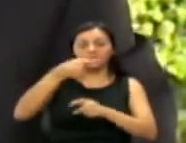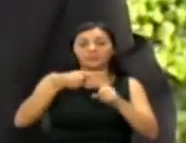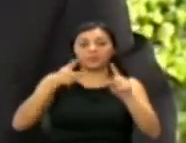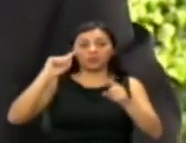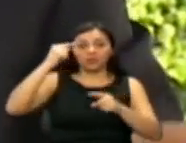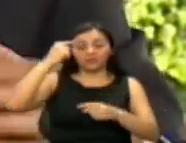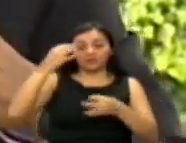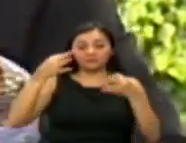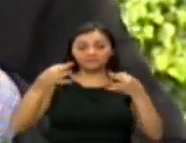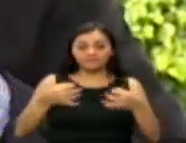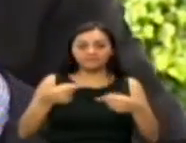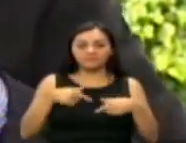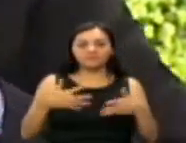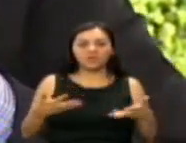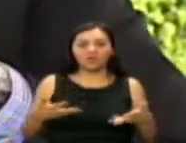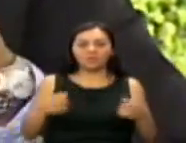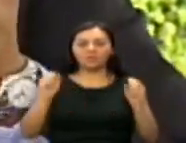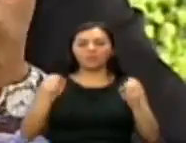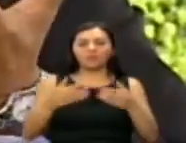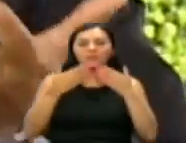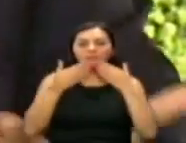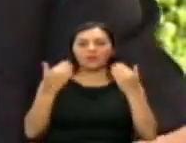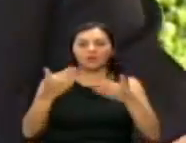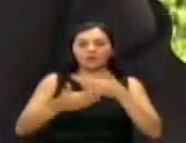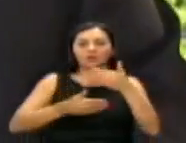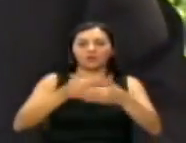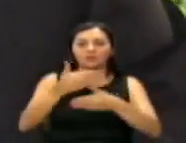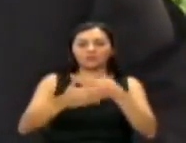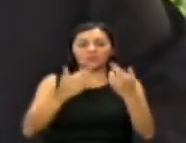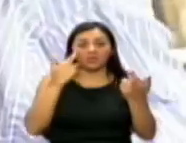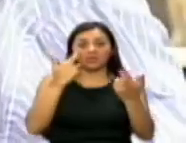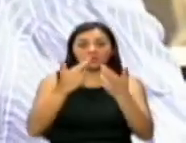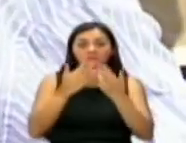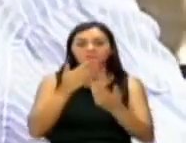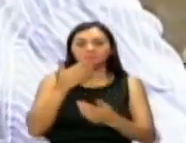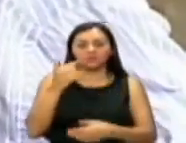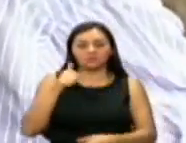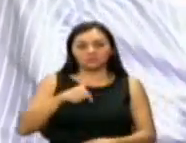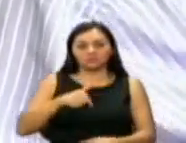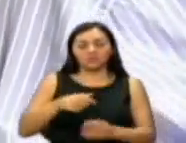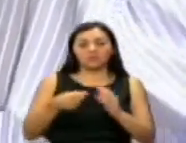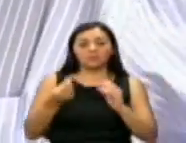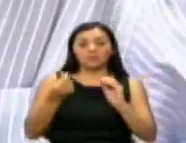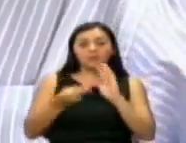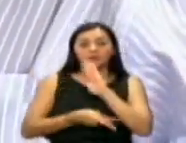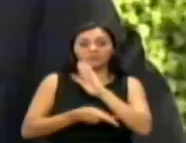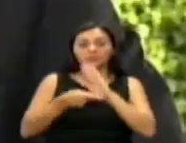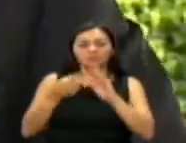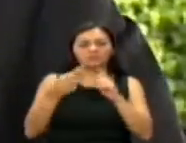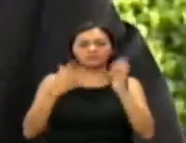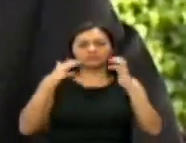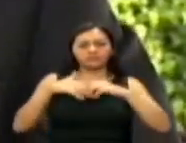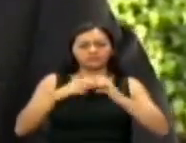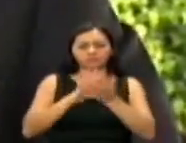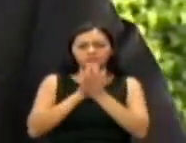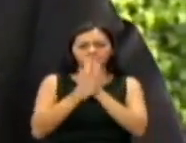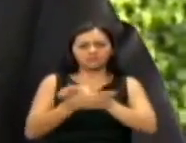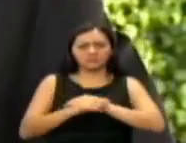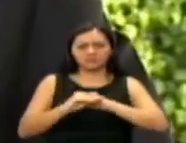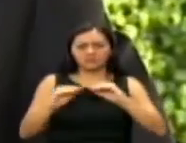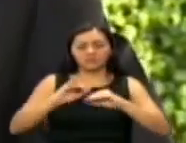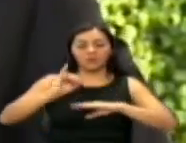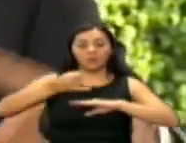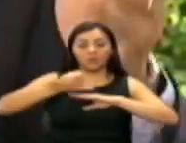gobierno, no solo que han mejorado, o sea, han sido reconocidos. El precio del petróleo para el presupuesto. Pero no se ha predicado en absoluto. Que lo mencionó anteriormente. O sea, las